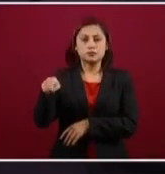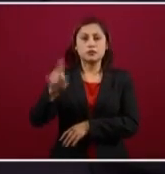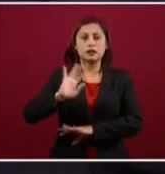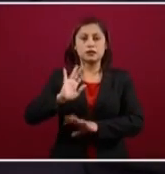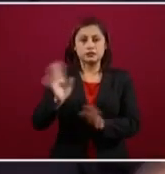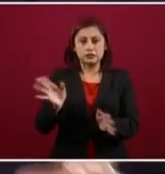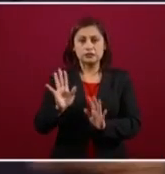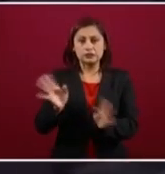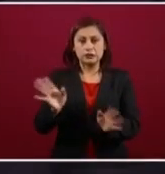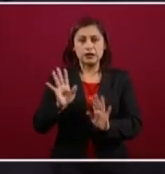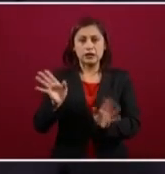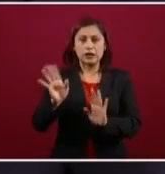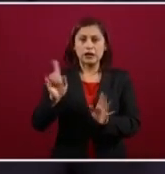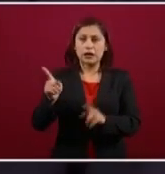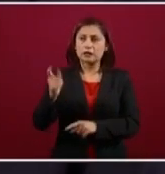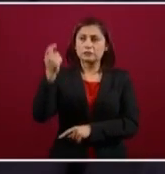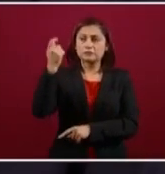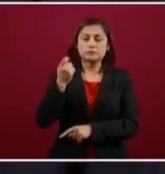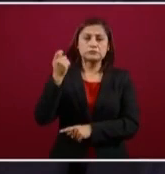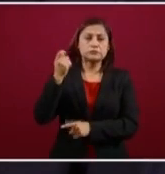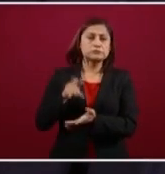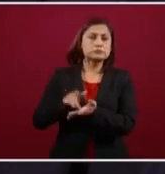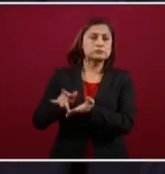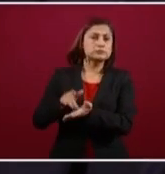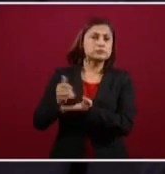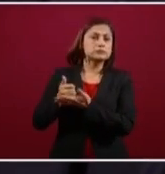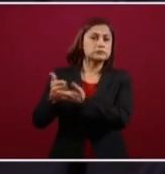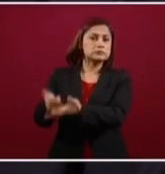están recibiendo su apoyo.